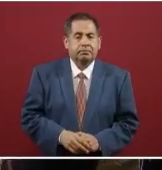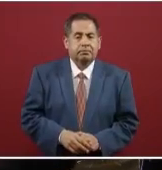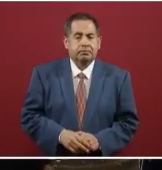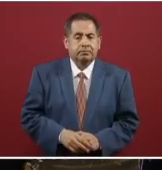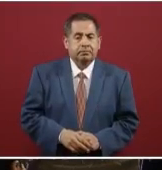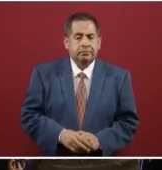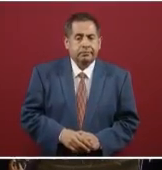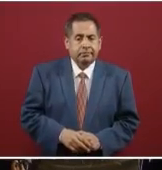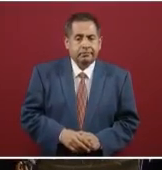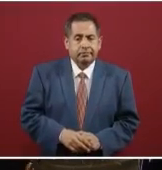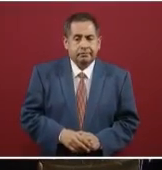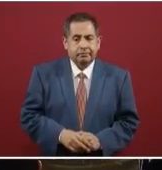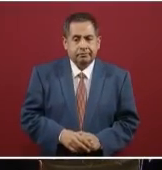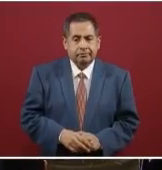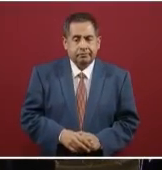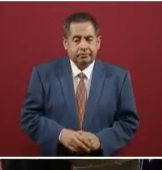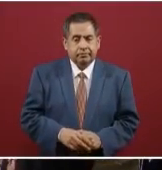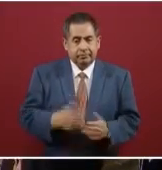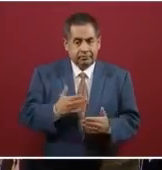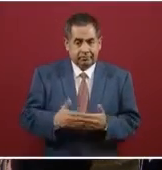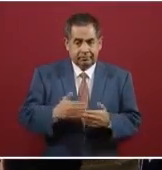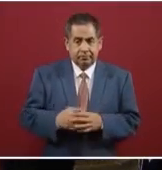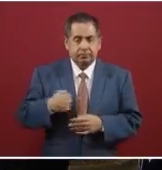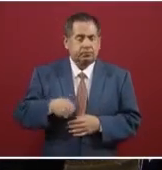Es para nosotros muy satisfactorio